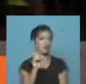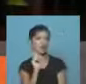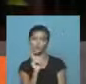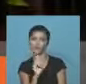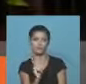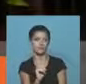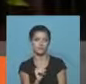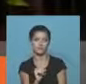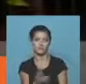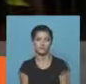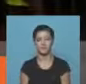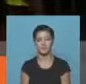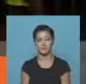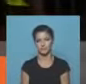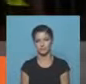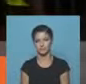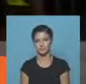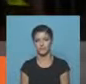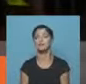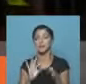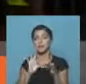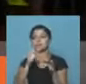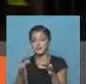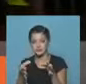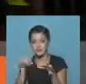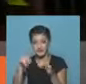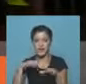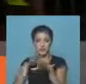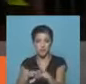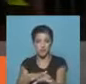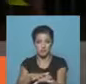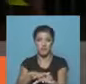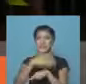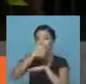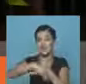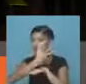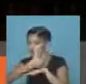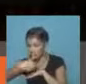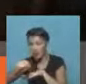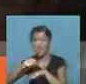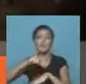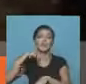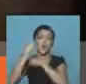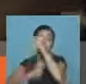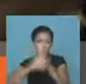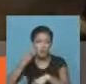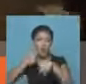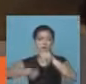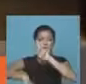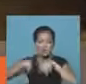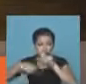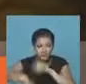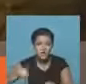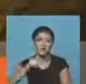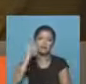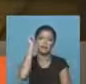Él estaba en la inmediación en la marcha. Y de ahí de la calle le llevaron, y le golpearon, y le patearon, y le rompieron